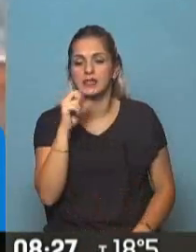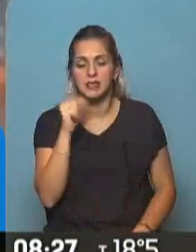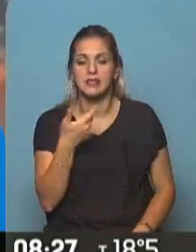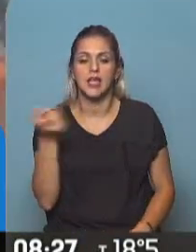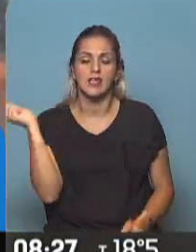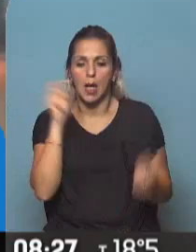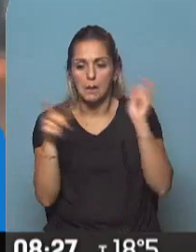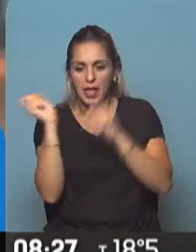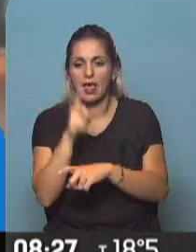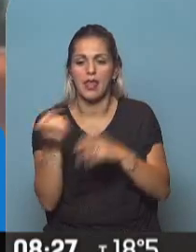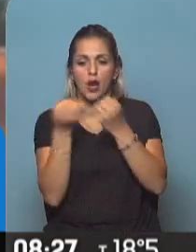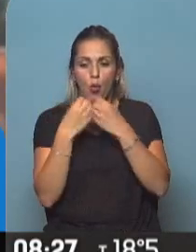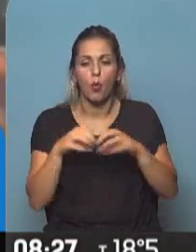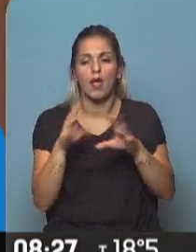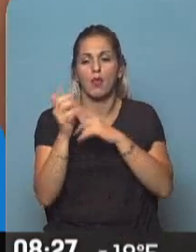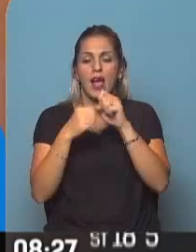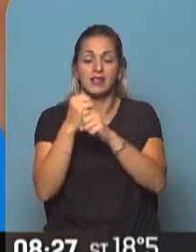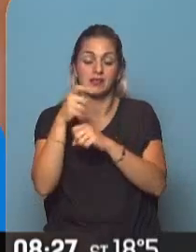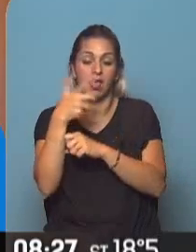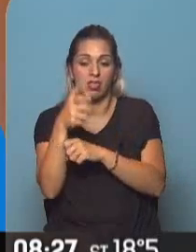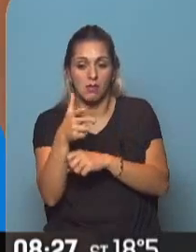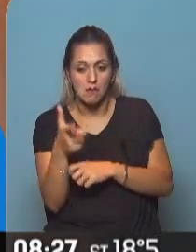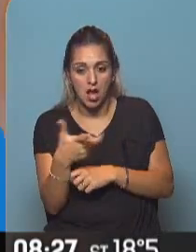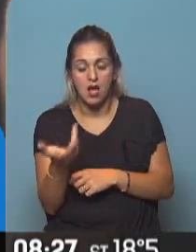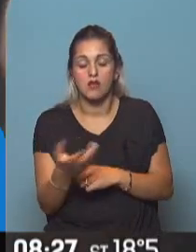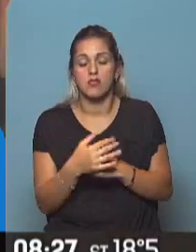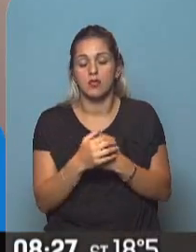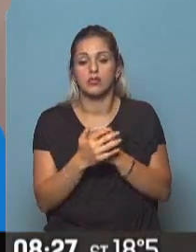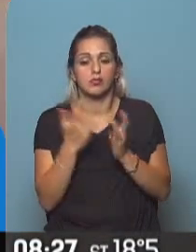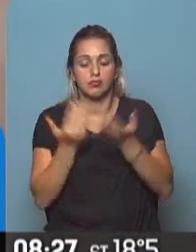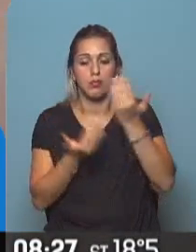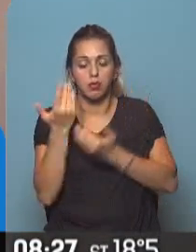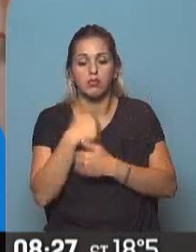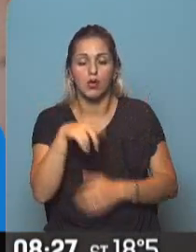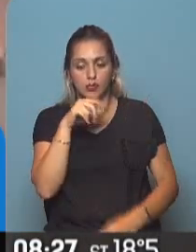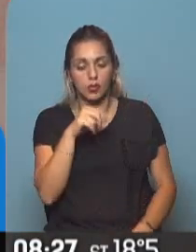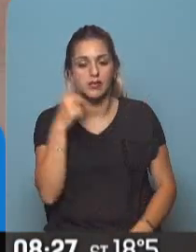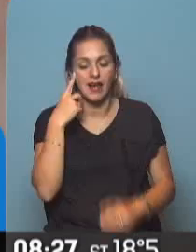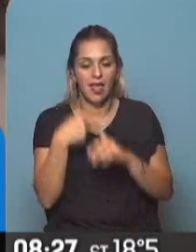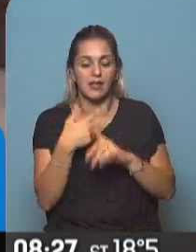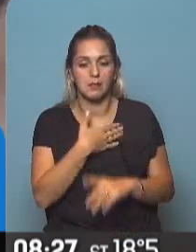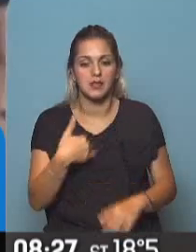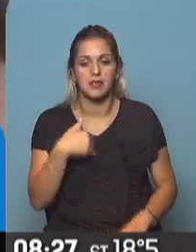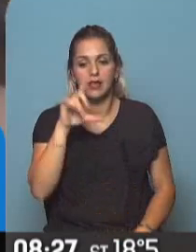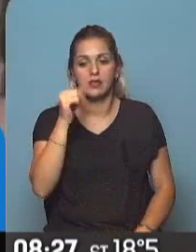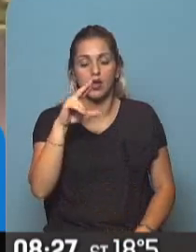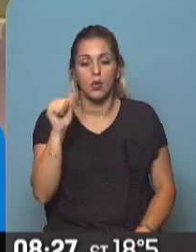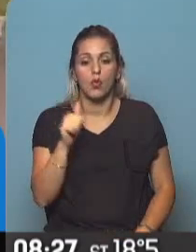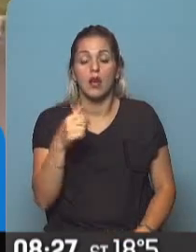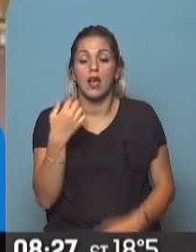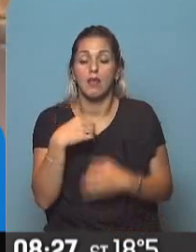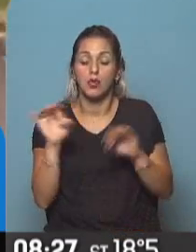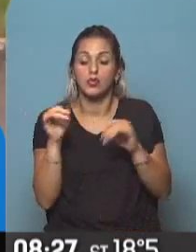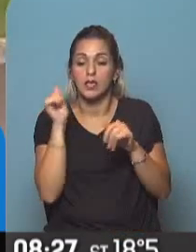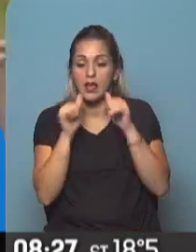piedras hay hasta disparos indicó en su cuenta de twitter el ex mandatario de brasil nadie fue herido precisó